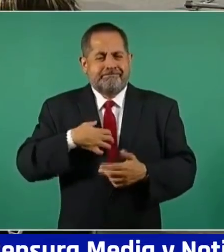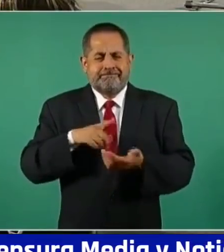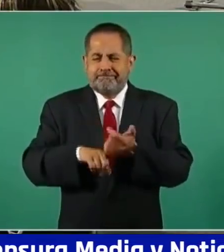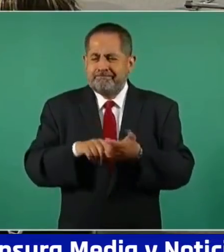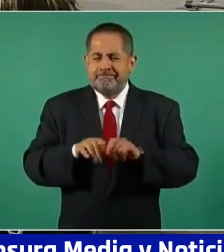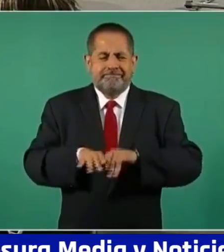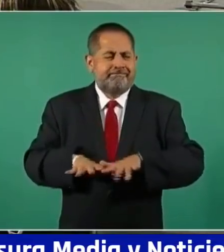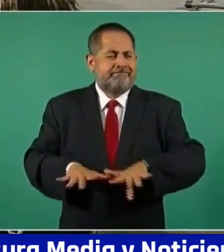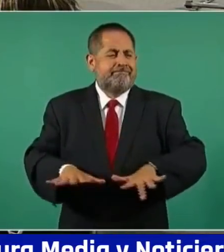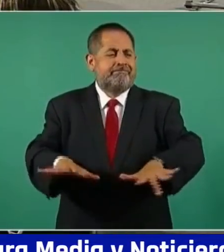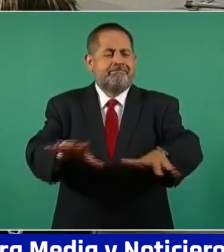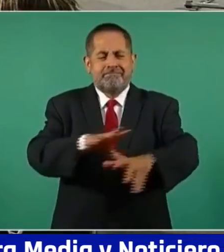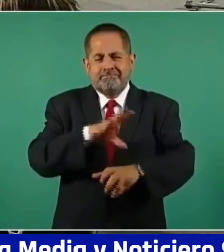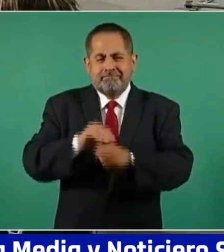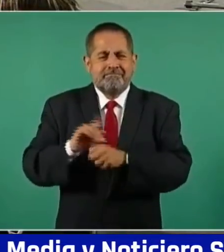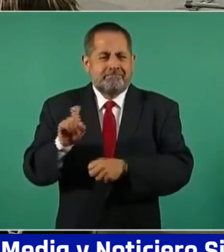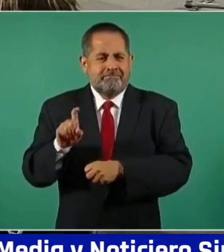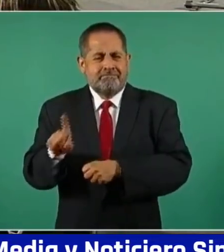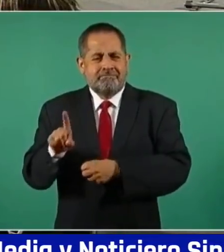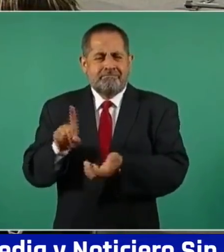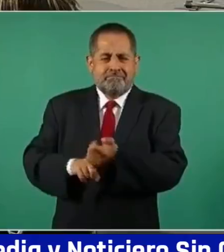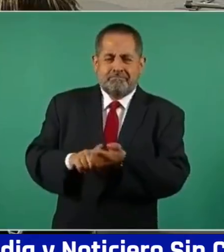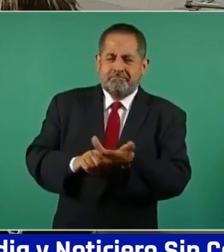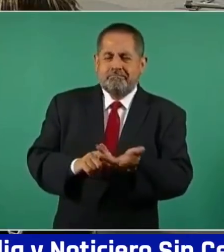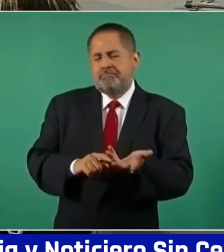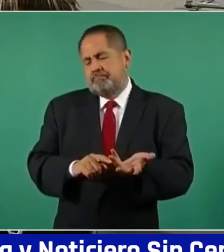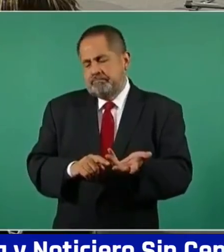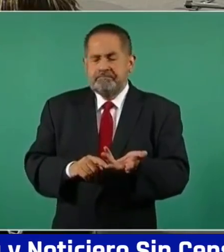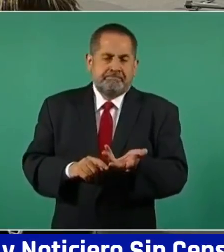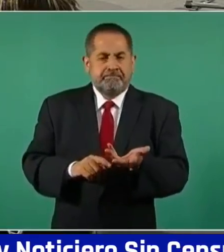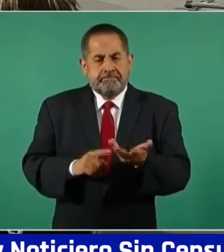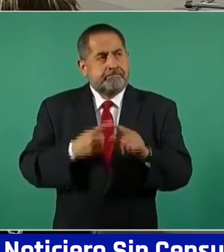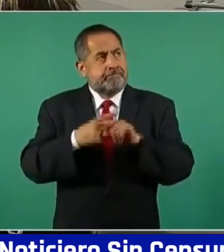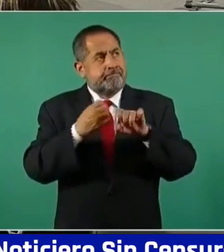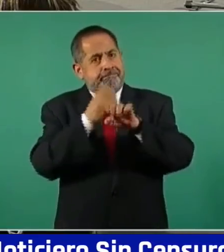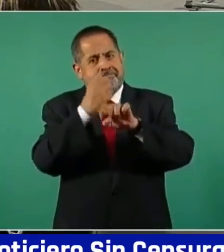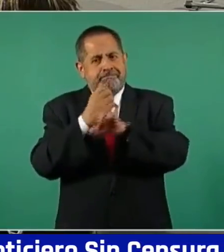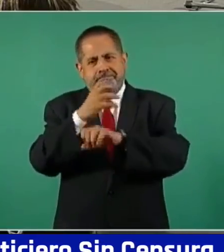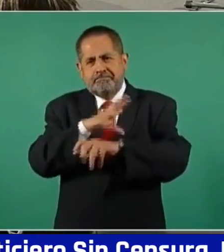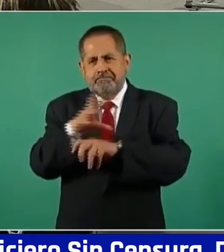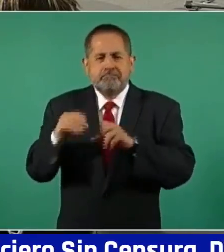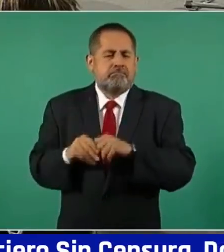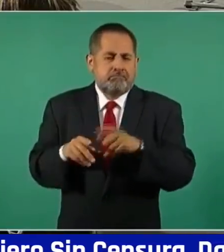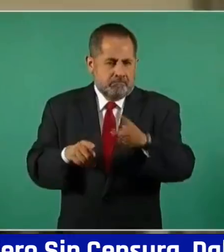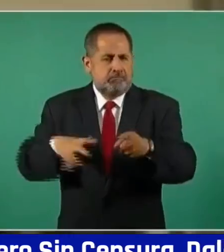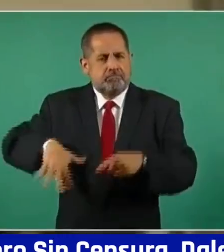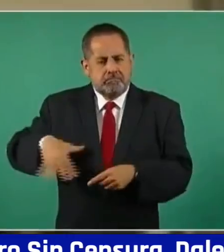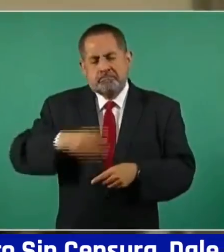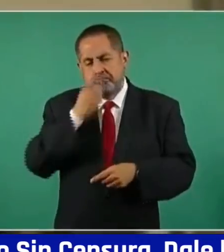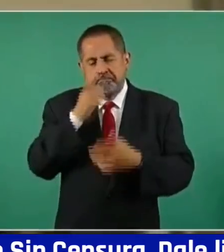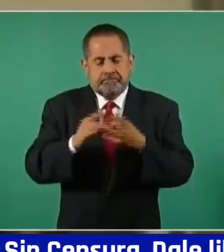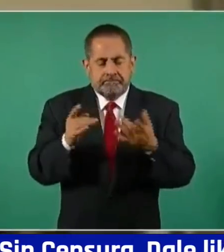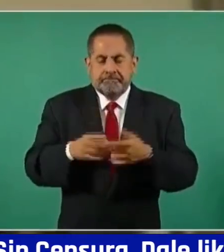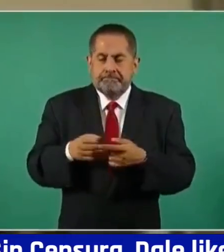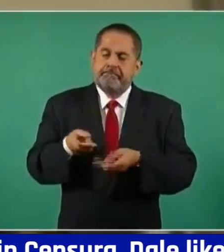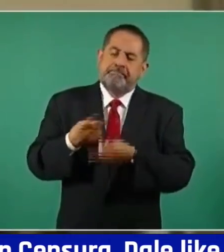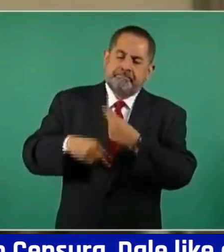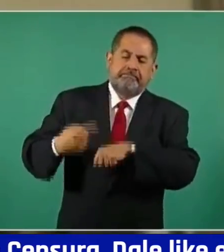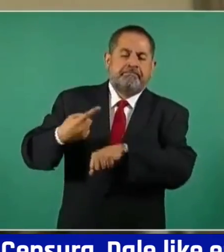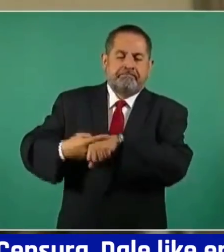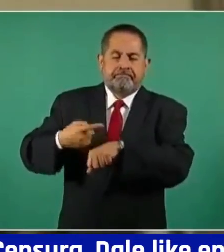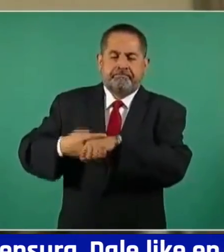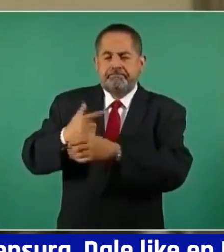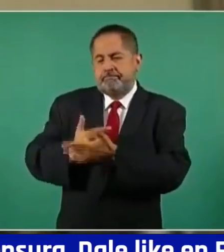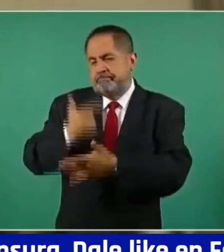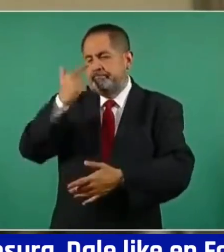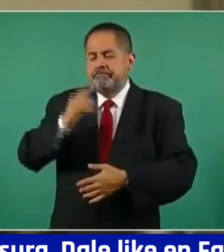estados de la República, presidente. Estos elementos, como usted ya lo ha mencionado, provocan enfermedades muy graves